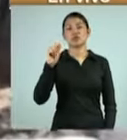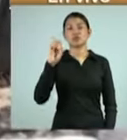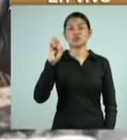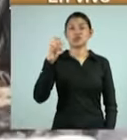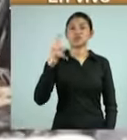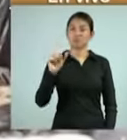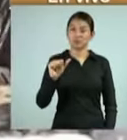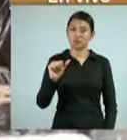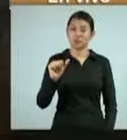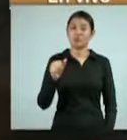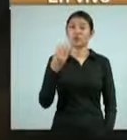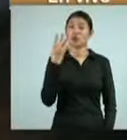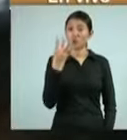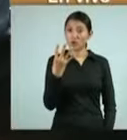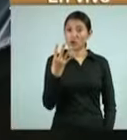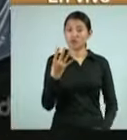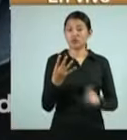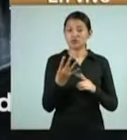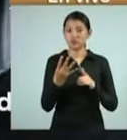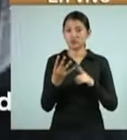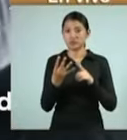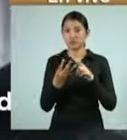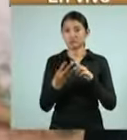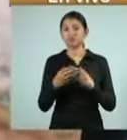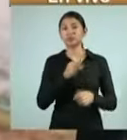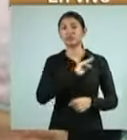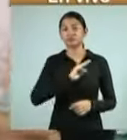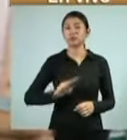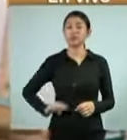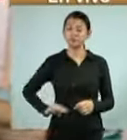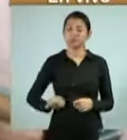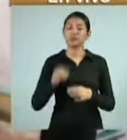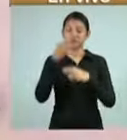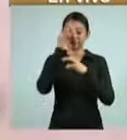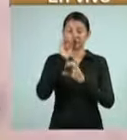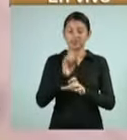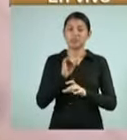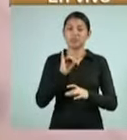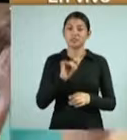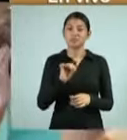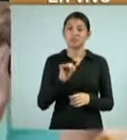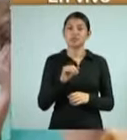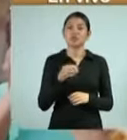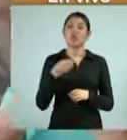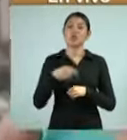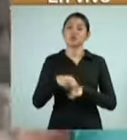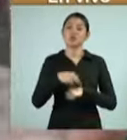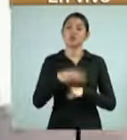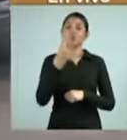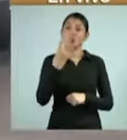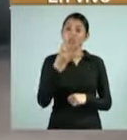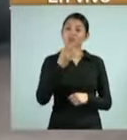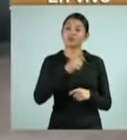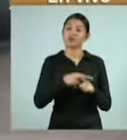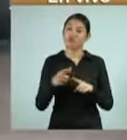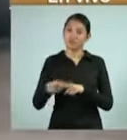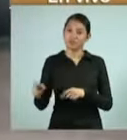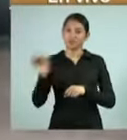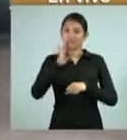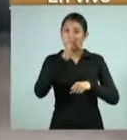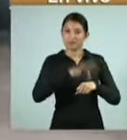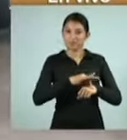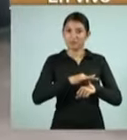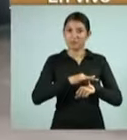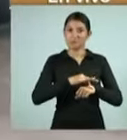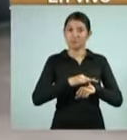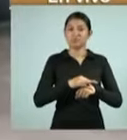Esos cuatro municipios sí tienen la presencia de los cuatro serotipos del dengue. Ahora, sí hay que